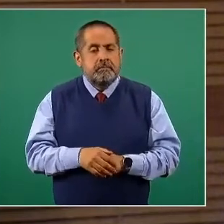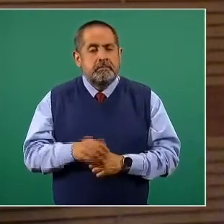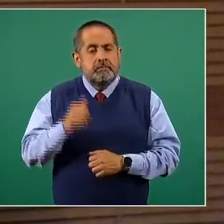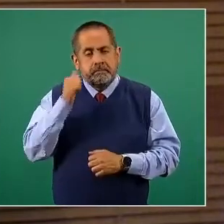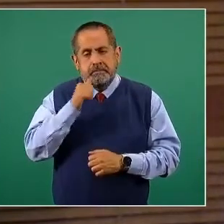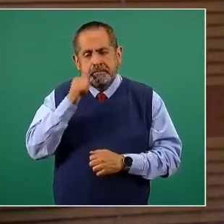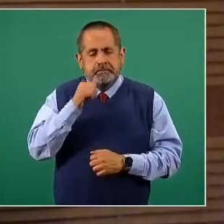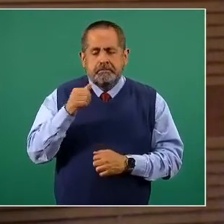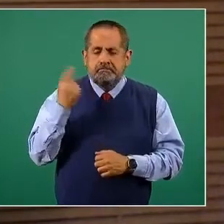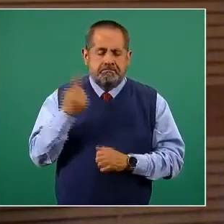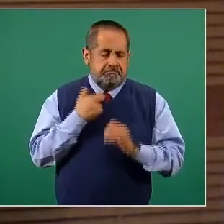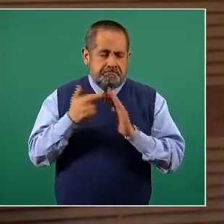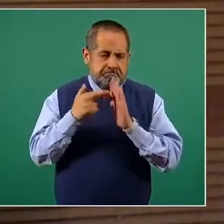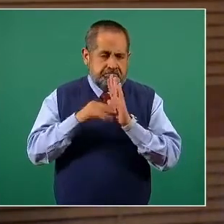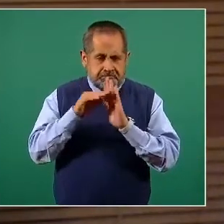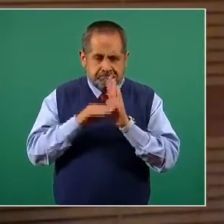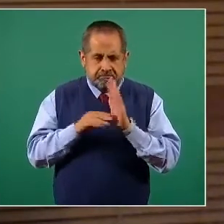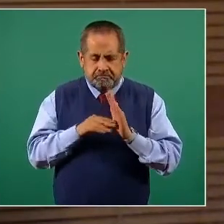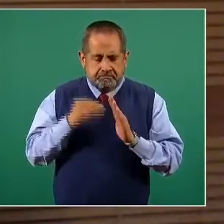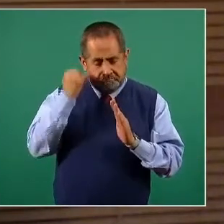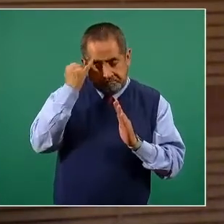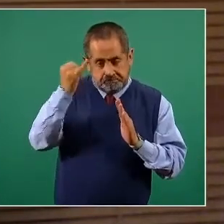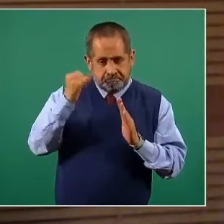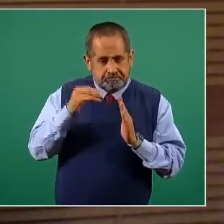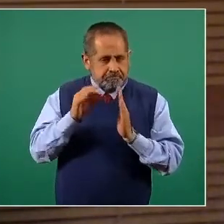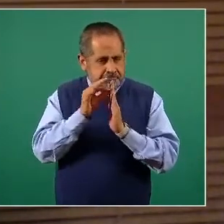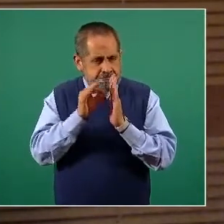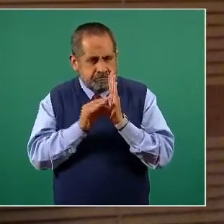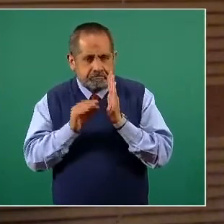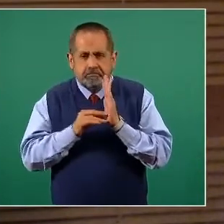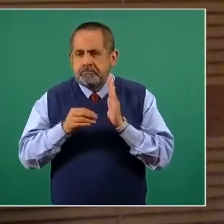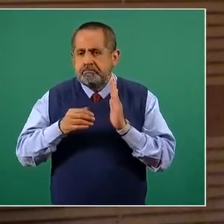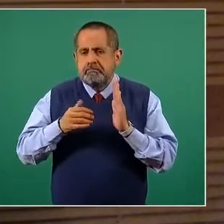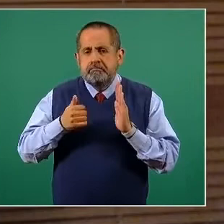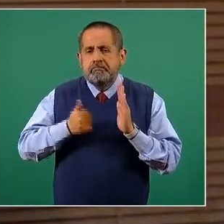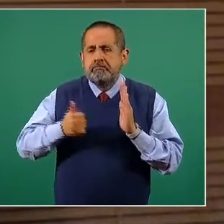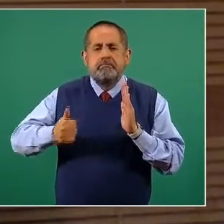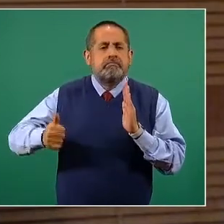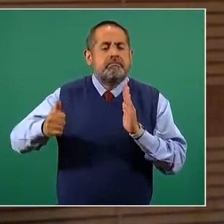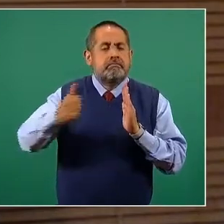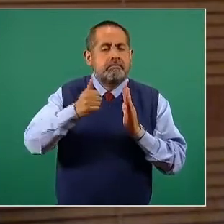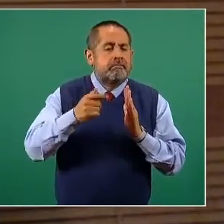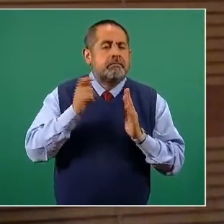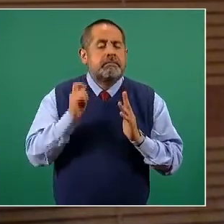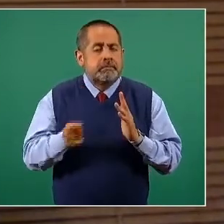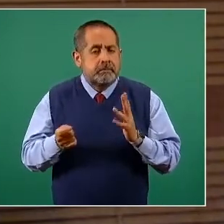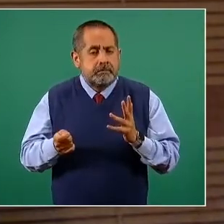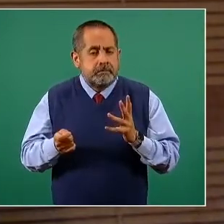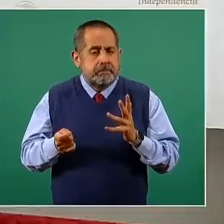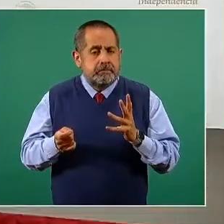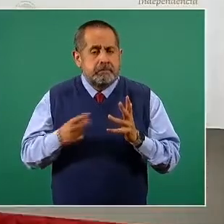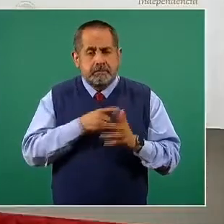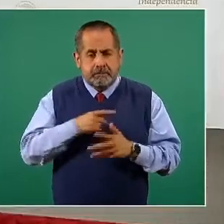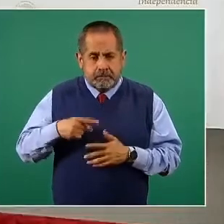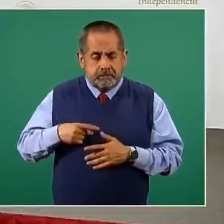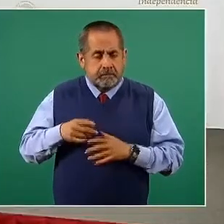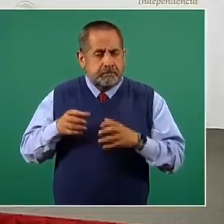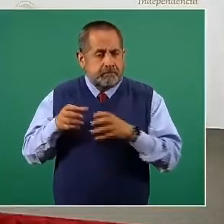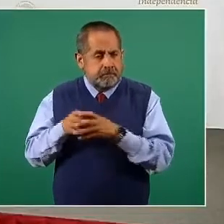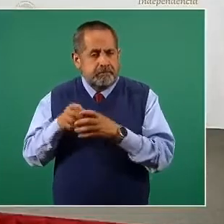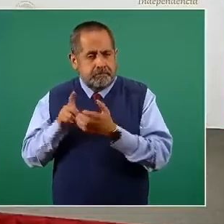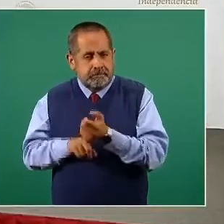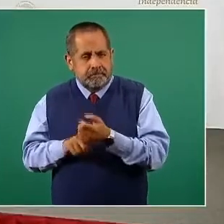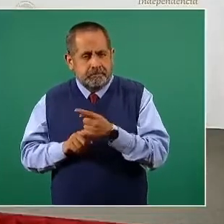los criterios mínimos indispensables de cada sitio de vacunación es que tengan la capacidad, tanto